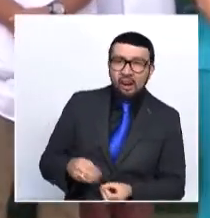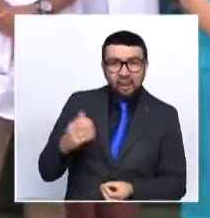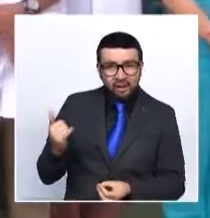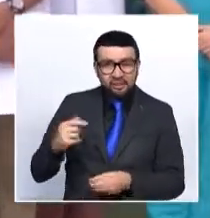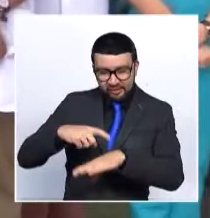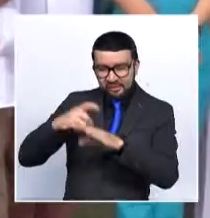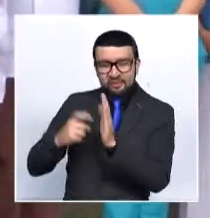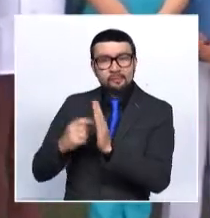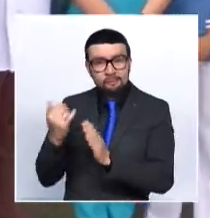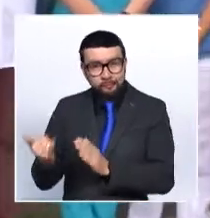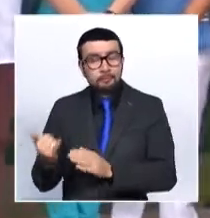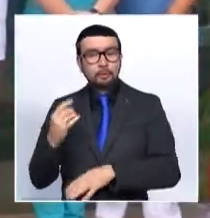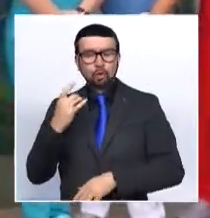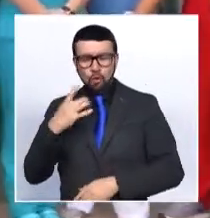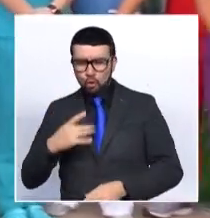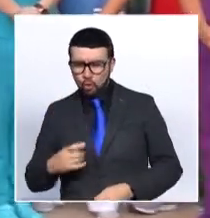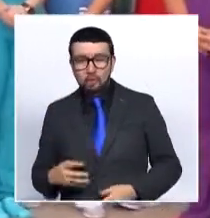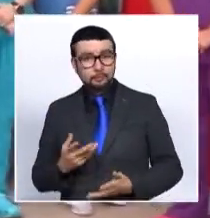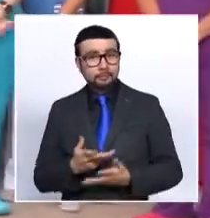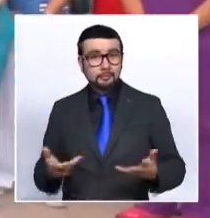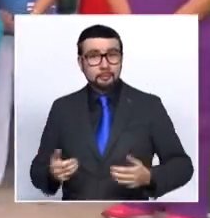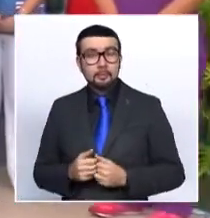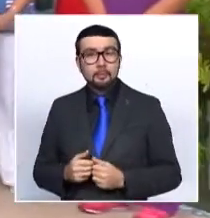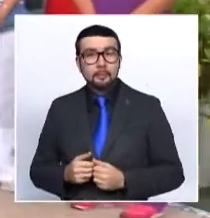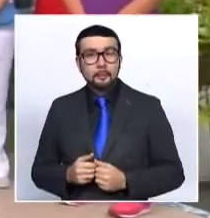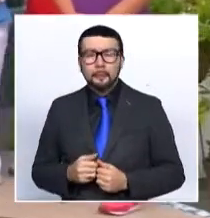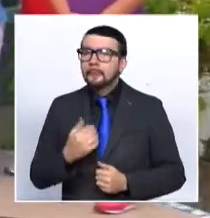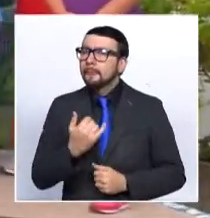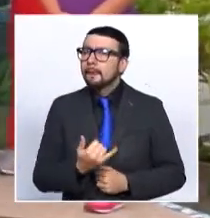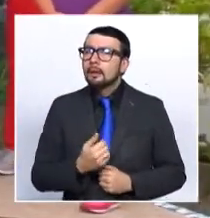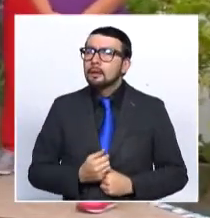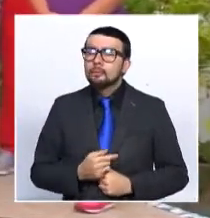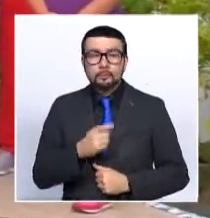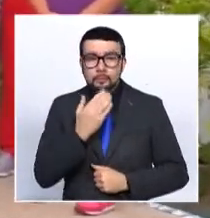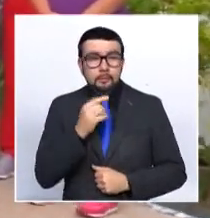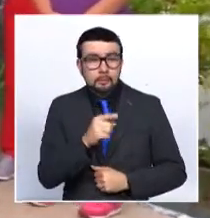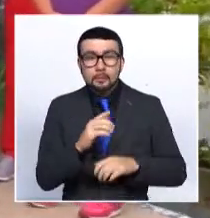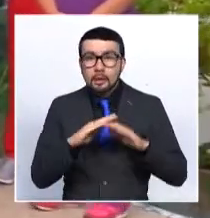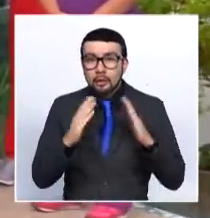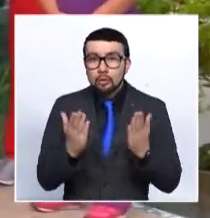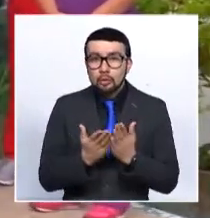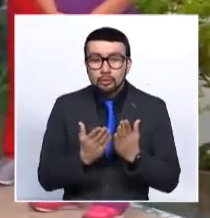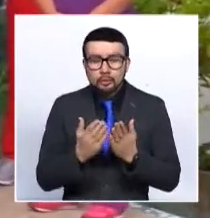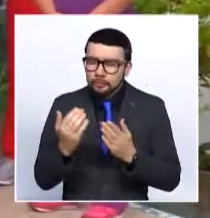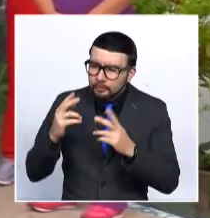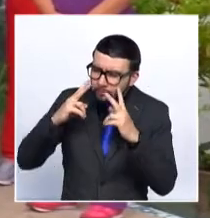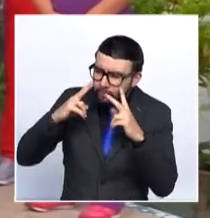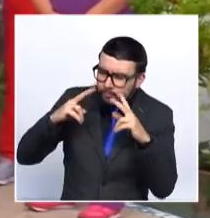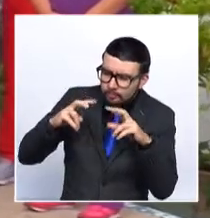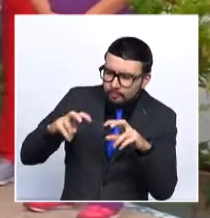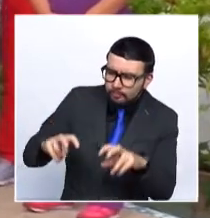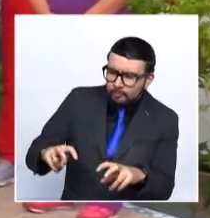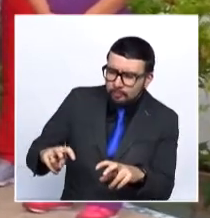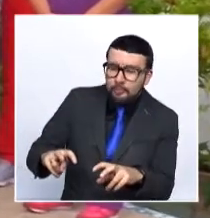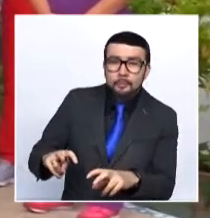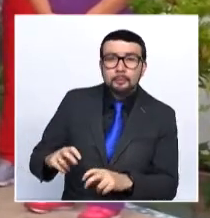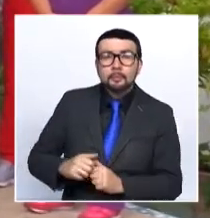manejan en el dolor, es a través de ese estudio que decía Raúl Andrés, es